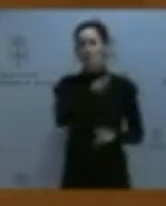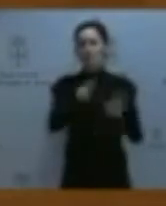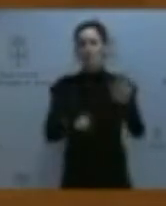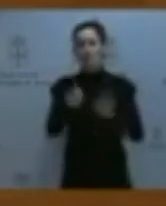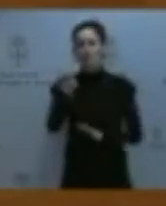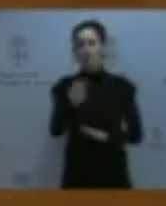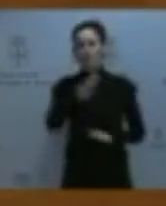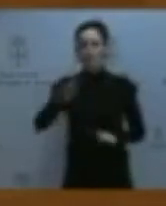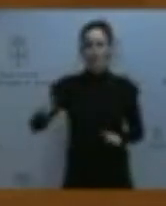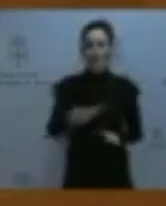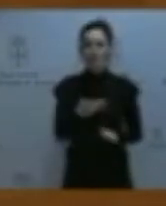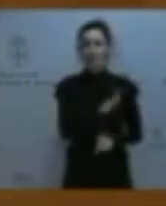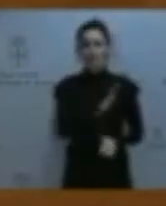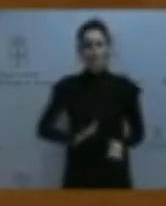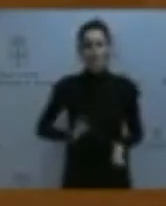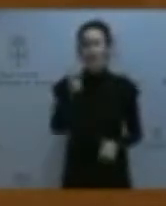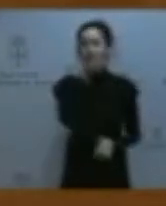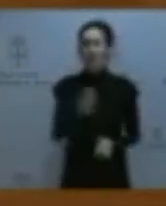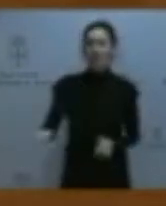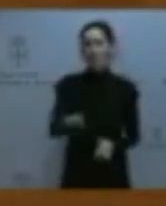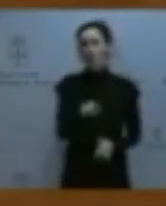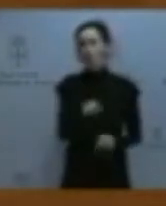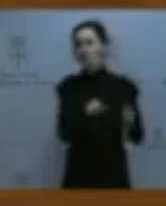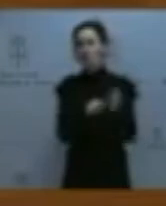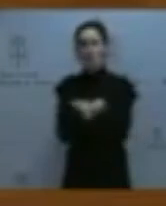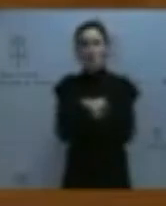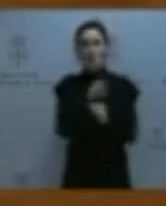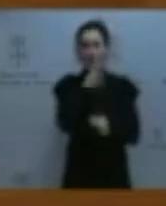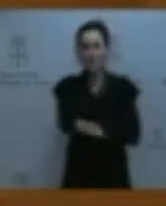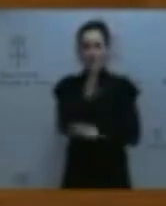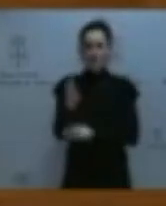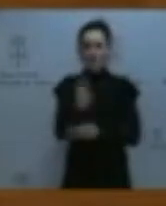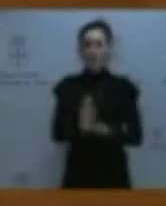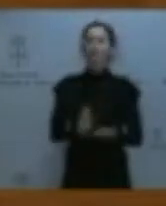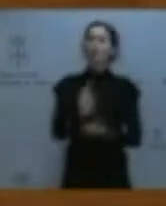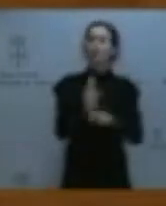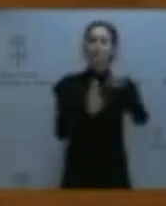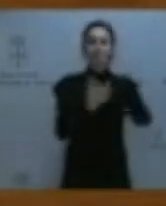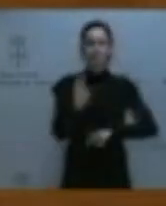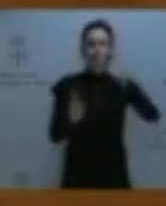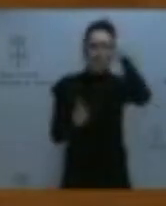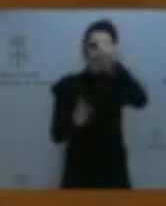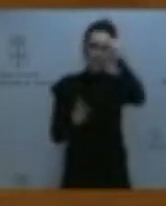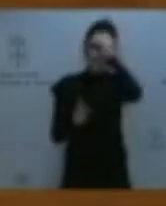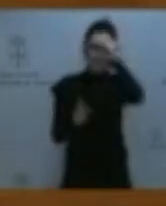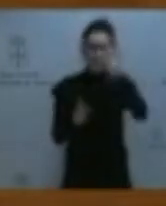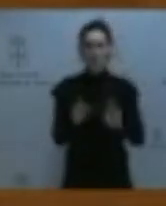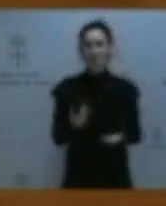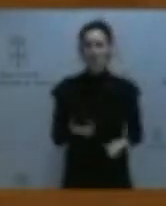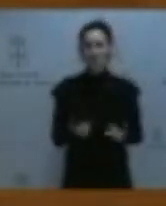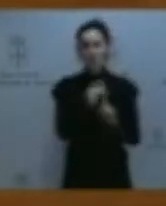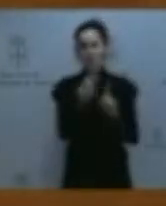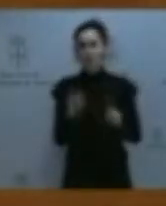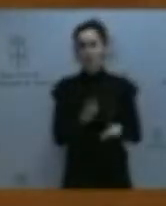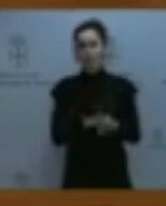mientras el Gobierno de Mariano Rajoy, que el partido que hoy propone esta toma en consideración de la proposición de ley Foro Asturias, optó por